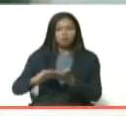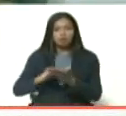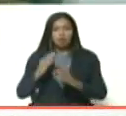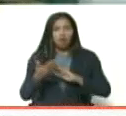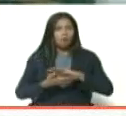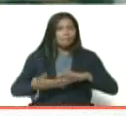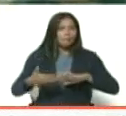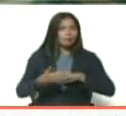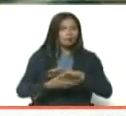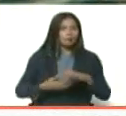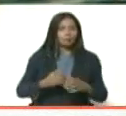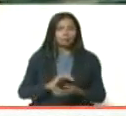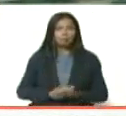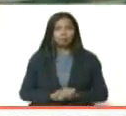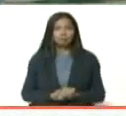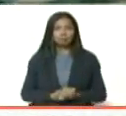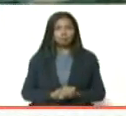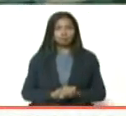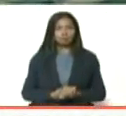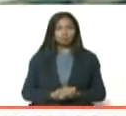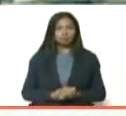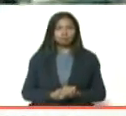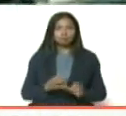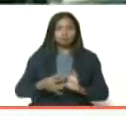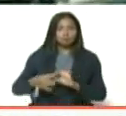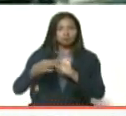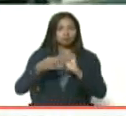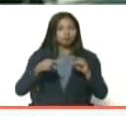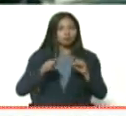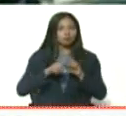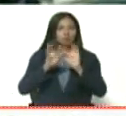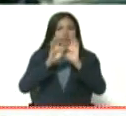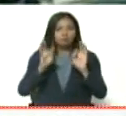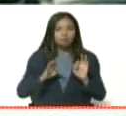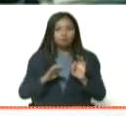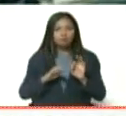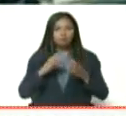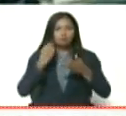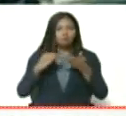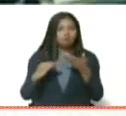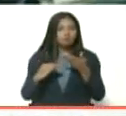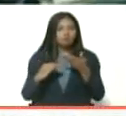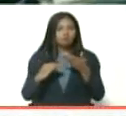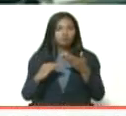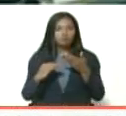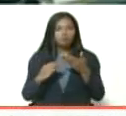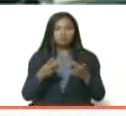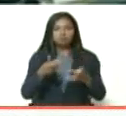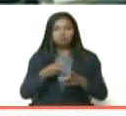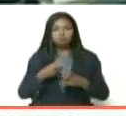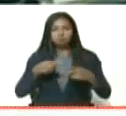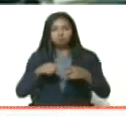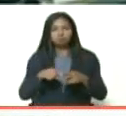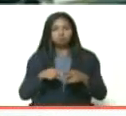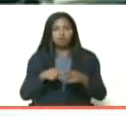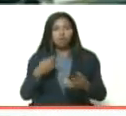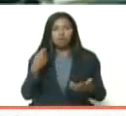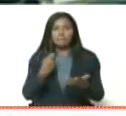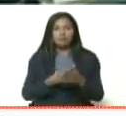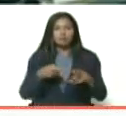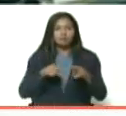problemas. Para articular la materia prima, los insumos, los